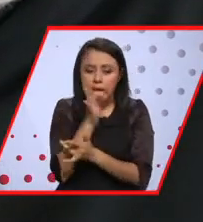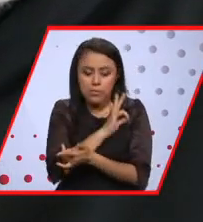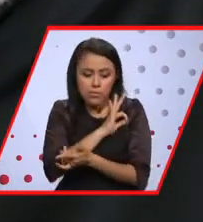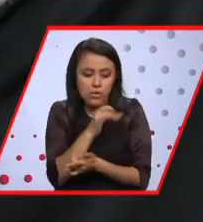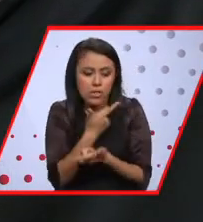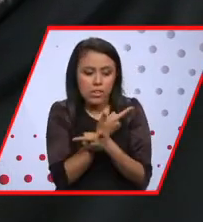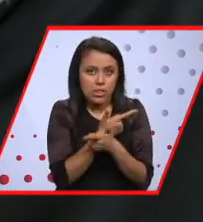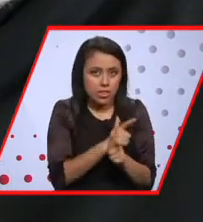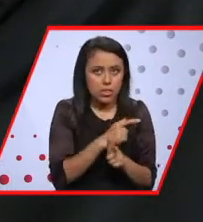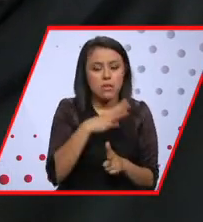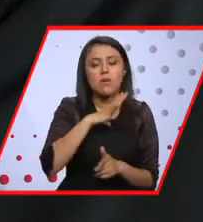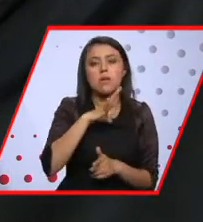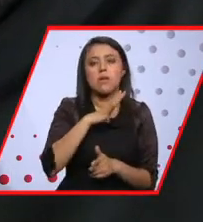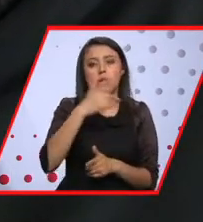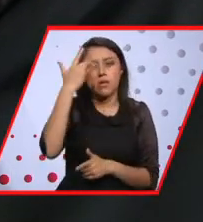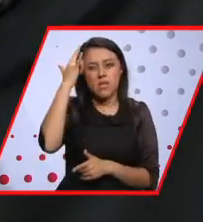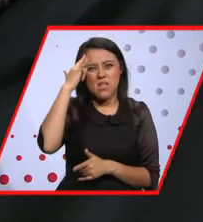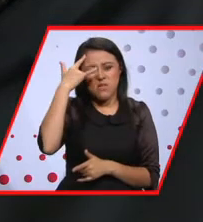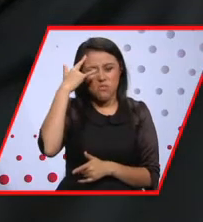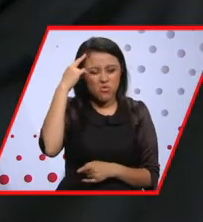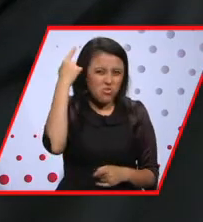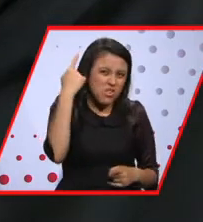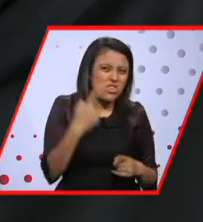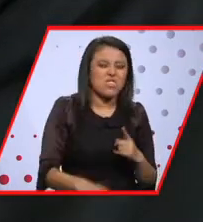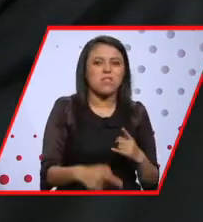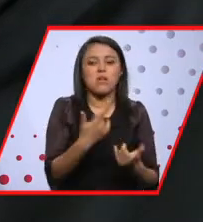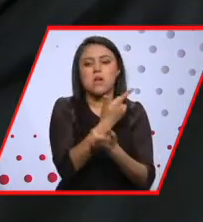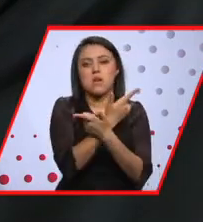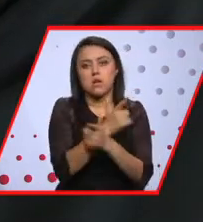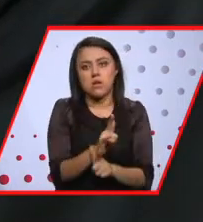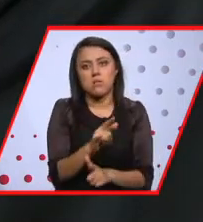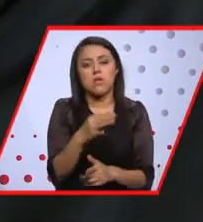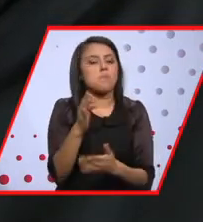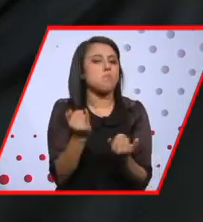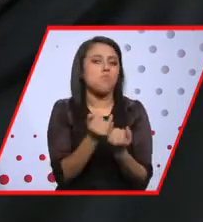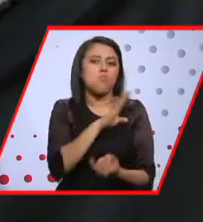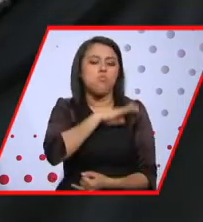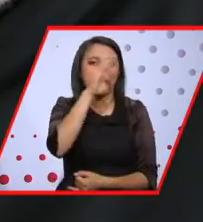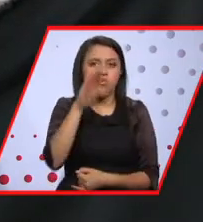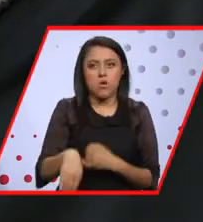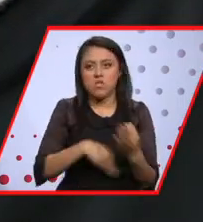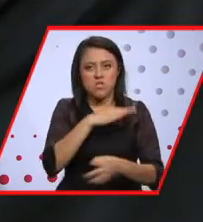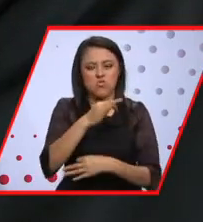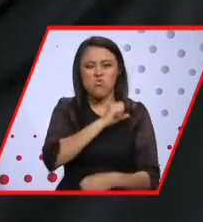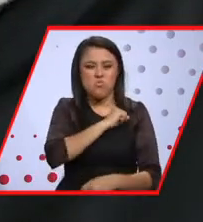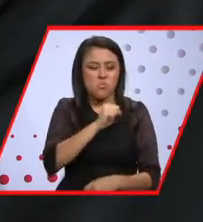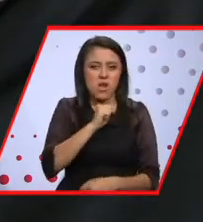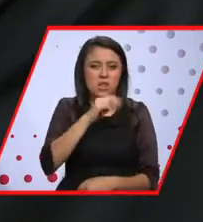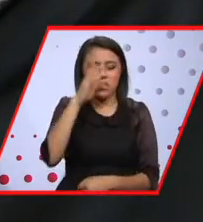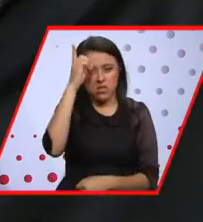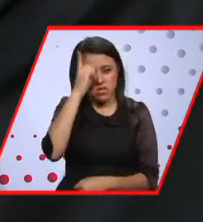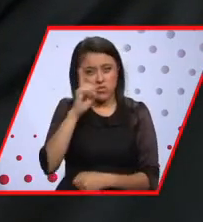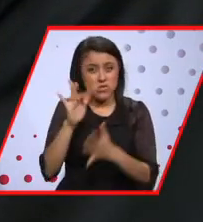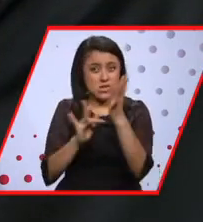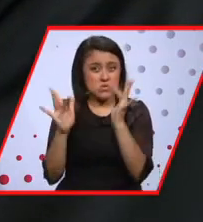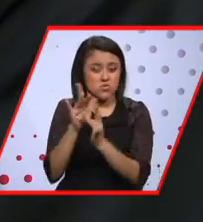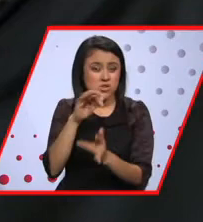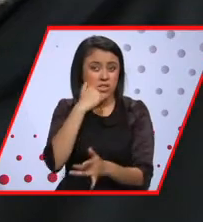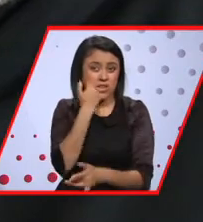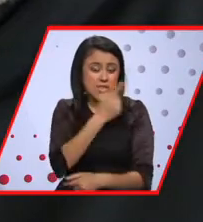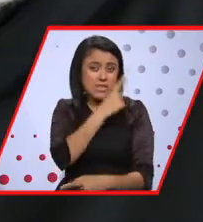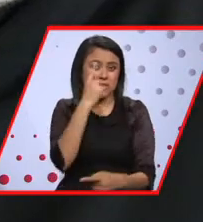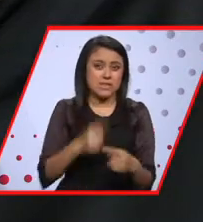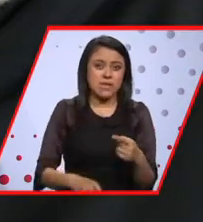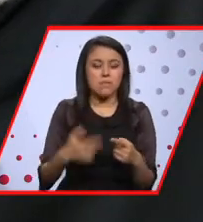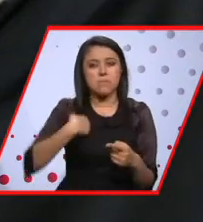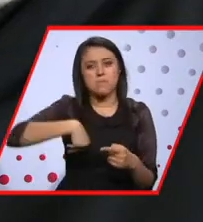del demonio, de la muerte y también de todo lo que es el mal en toda la extensión, sea